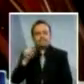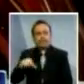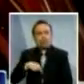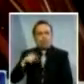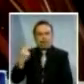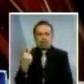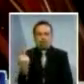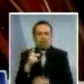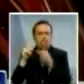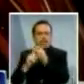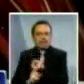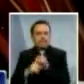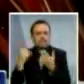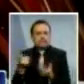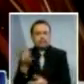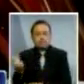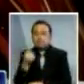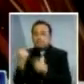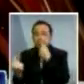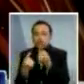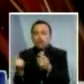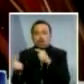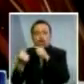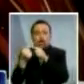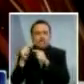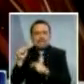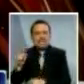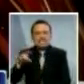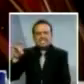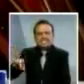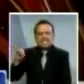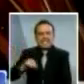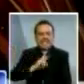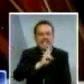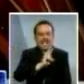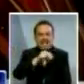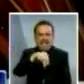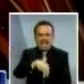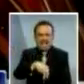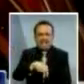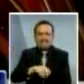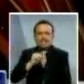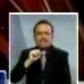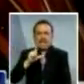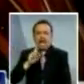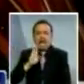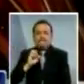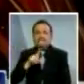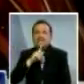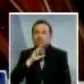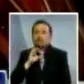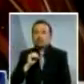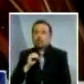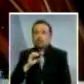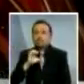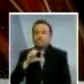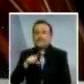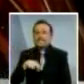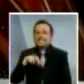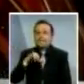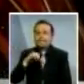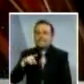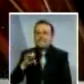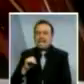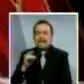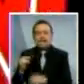Para conocer reacciones de esta condena, tomamos contacto con el senador de Renovación Nacional, Alberto Espina. Senador, muy buenas tardes. Gracias por